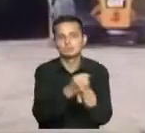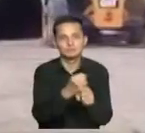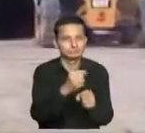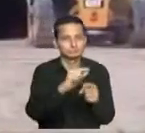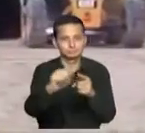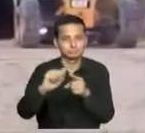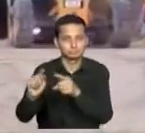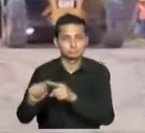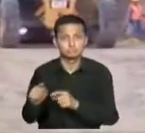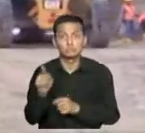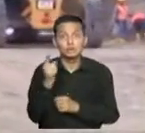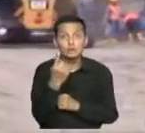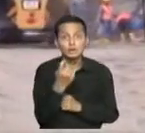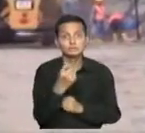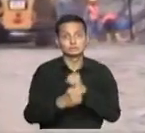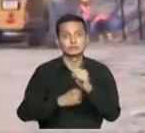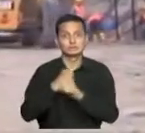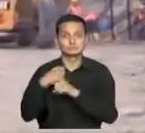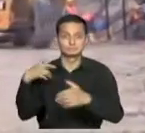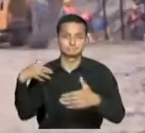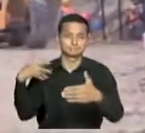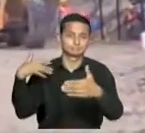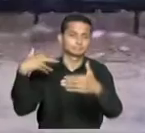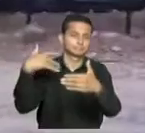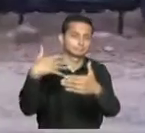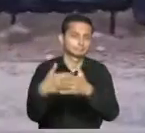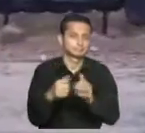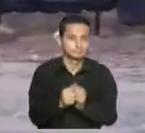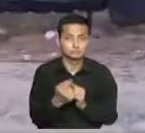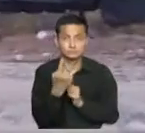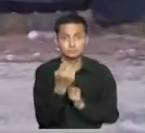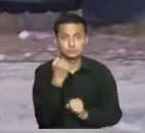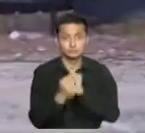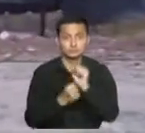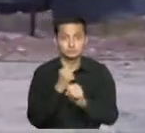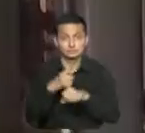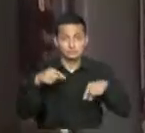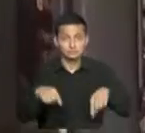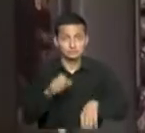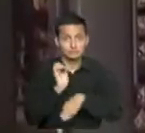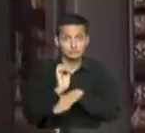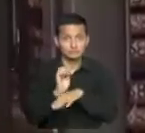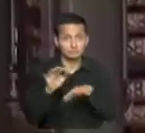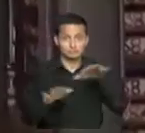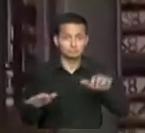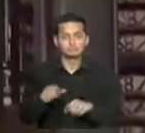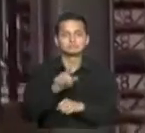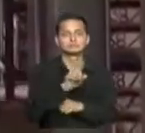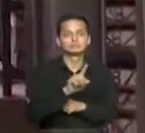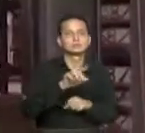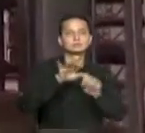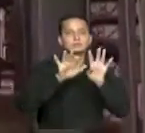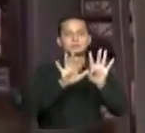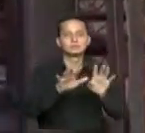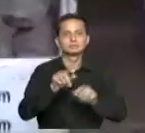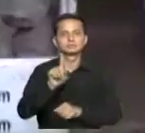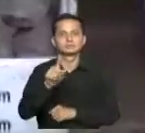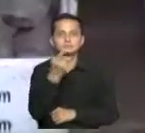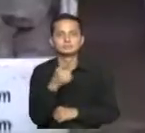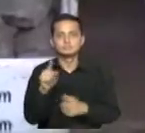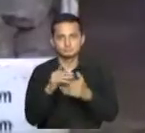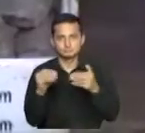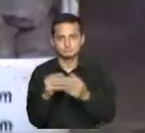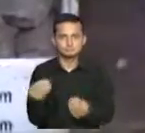es de 11 años. Se estima que durante ese tiempo el beneficio para el país sea de más de $191 millones